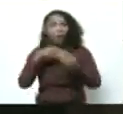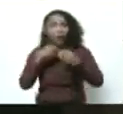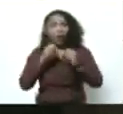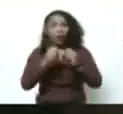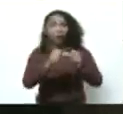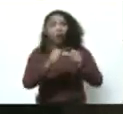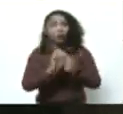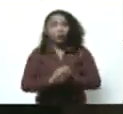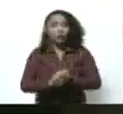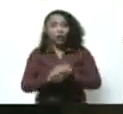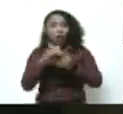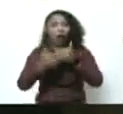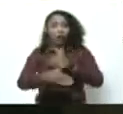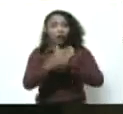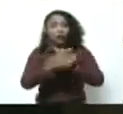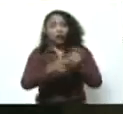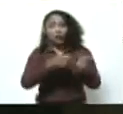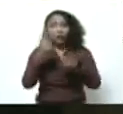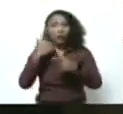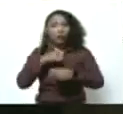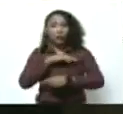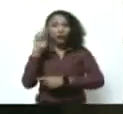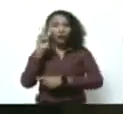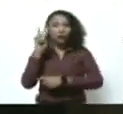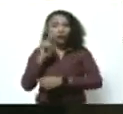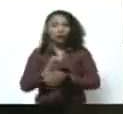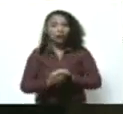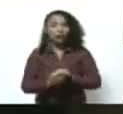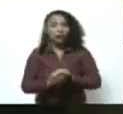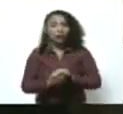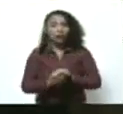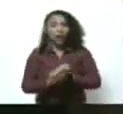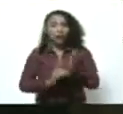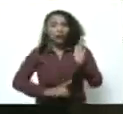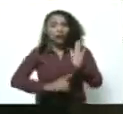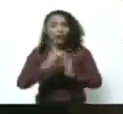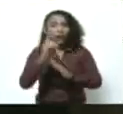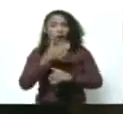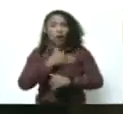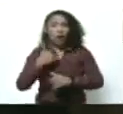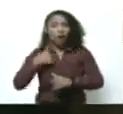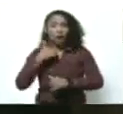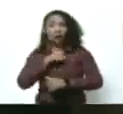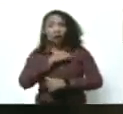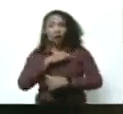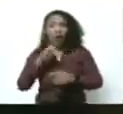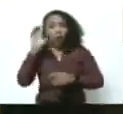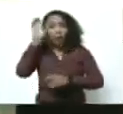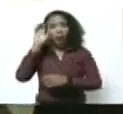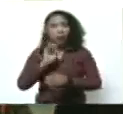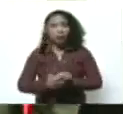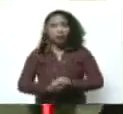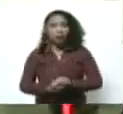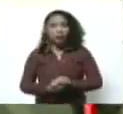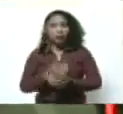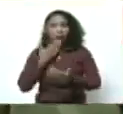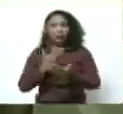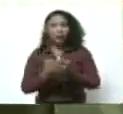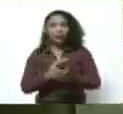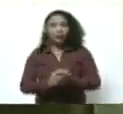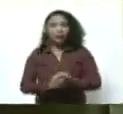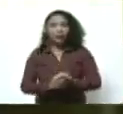seguir adelante y llevar a nuestra Venezuela al desarrollo que queremos de la patria. Muchísimas